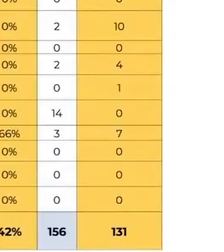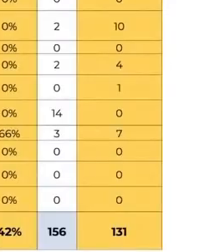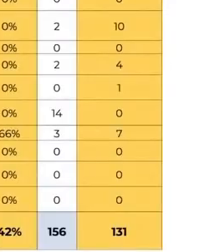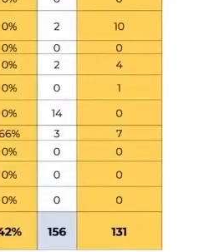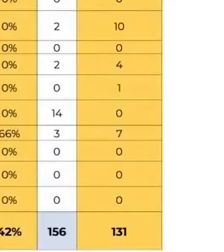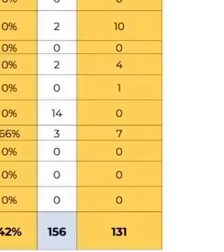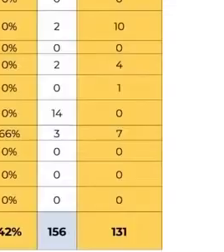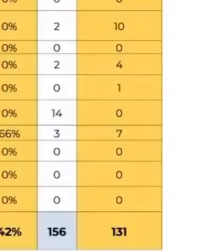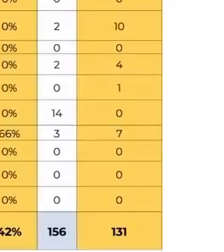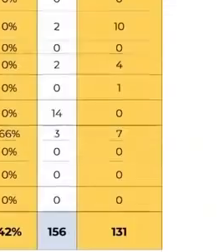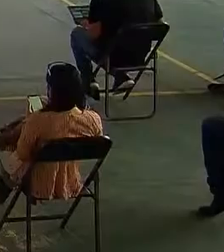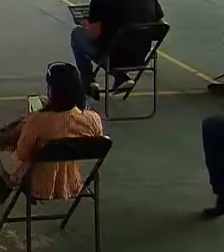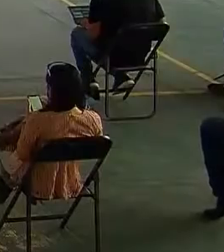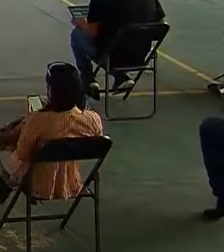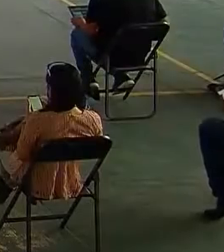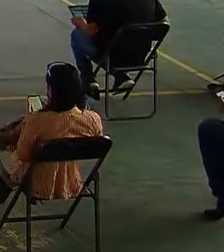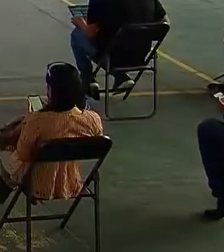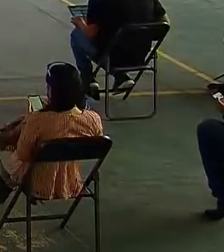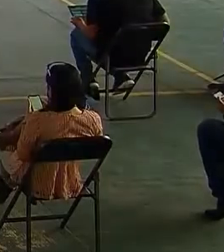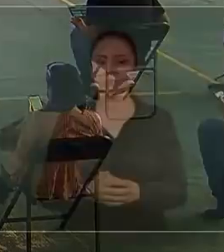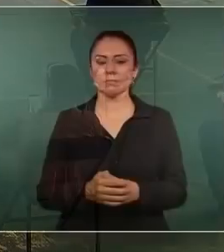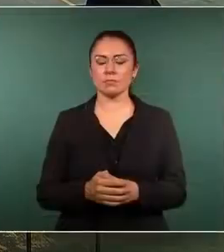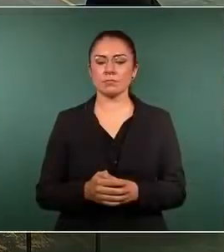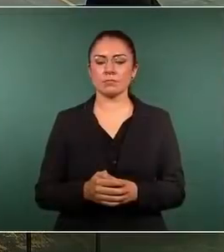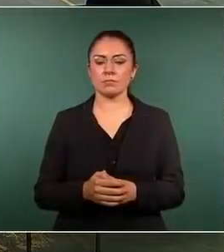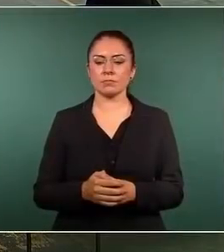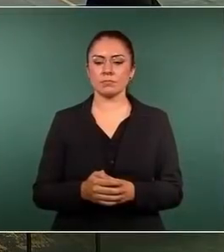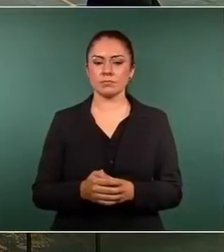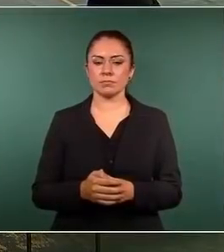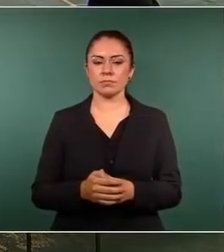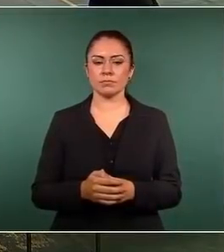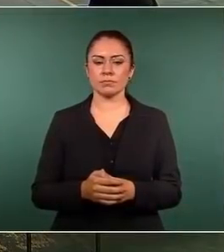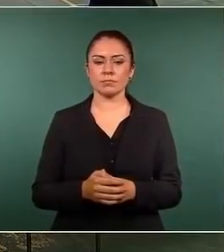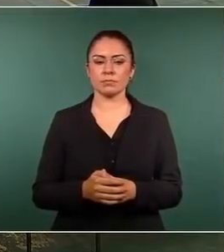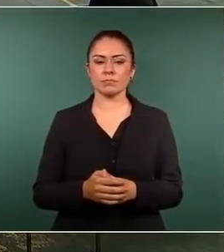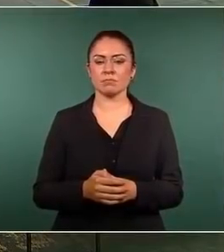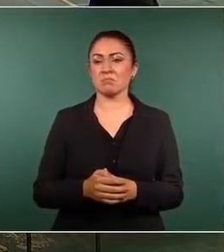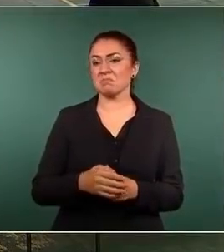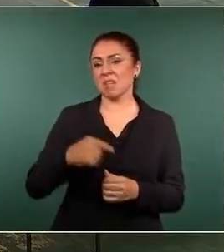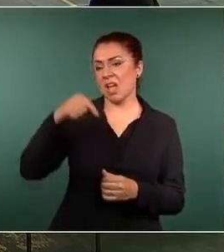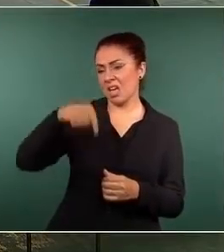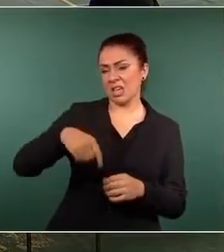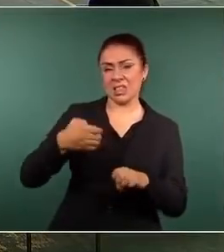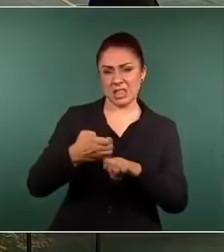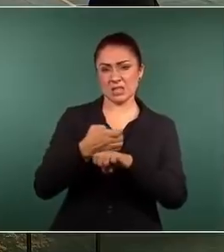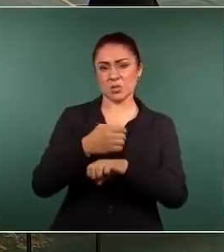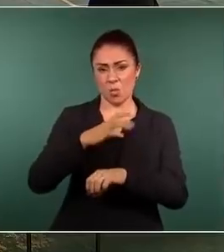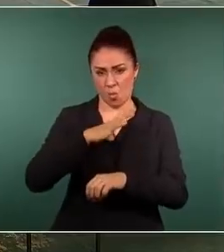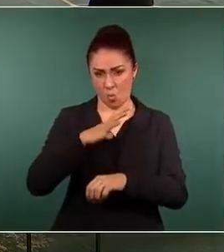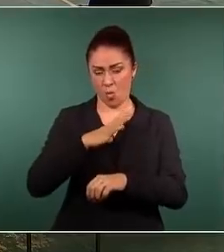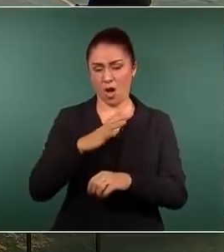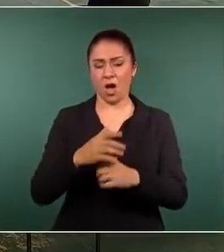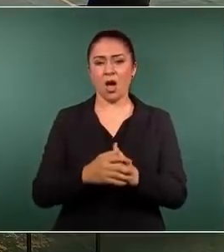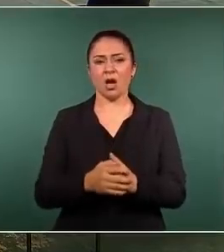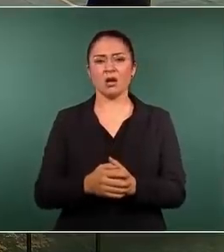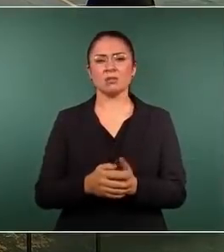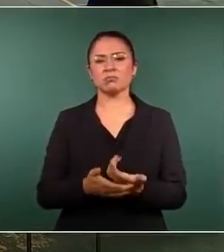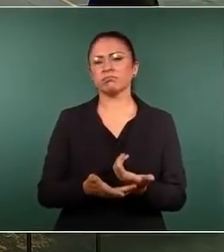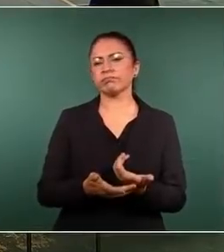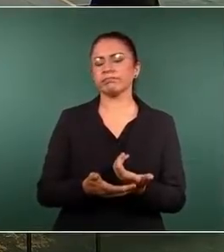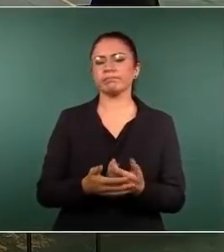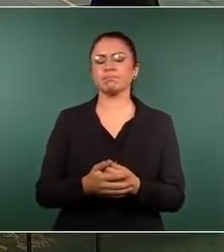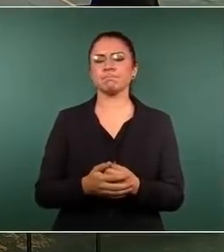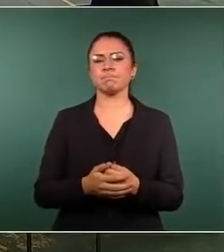por favor también tenemos lo que se ha realizado en el estado por parte de las fuerzas federales